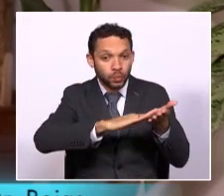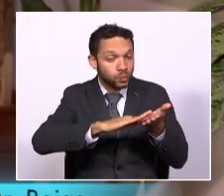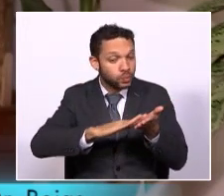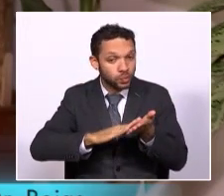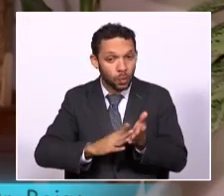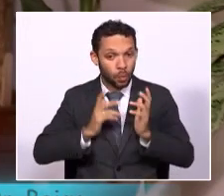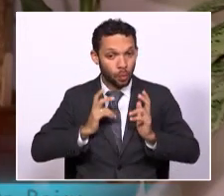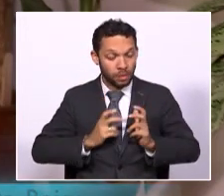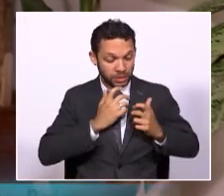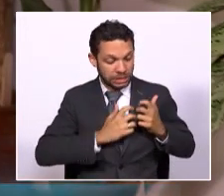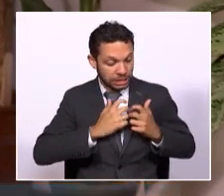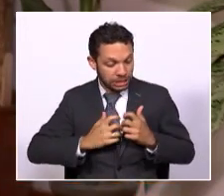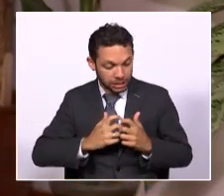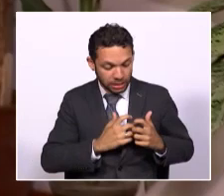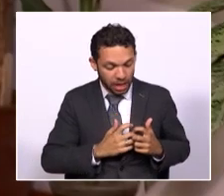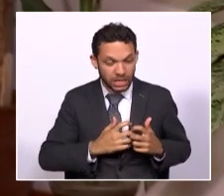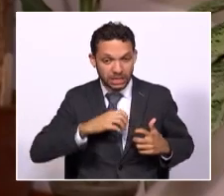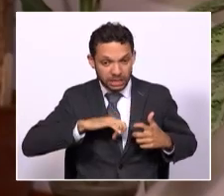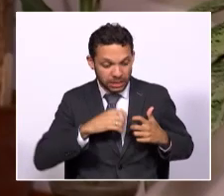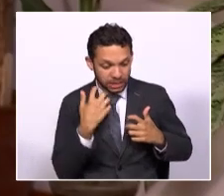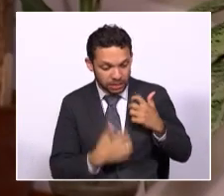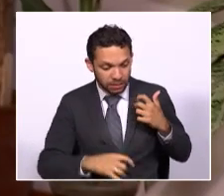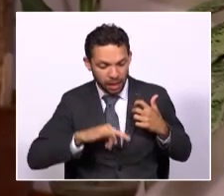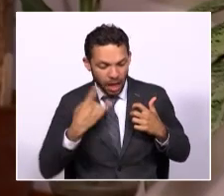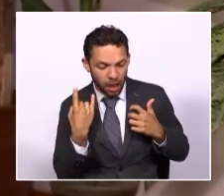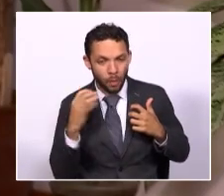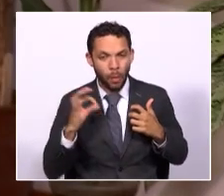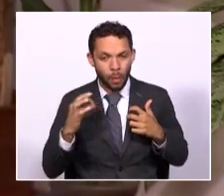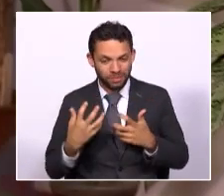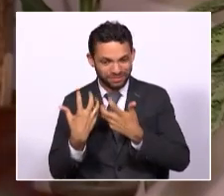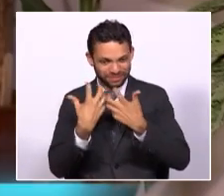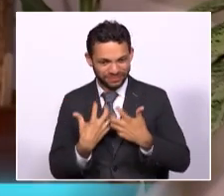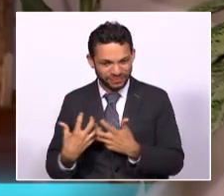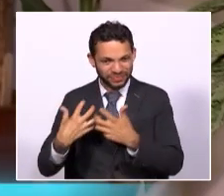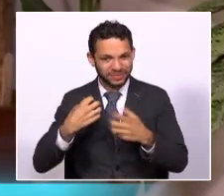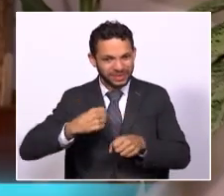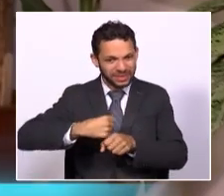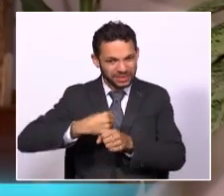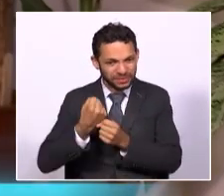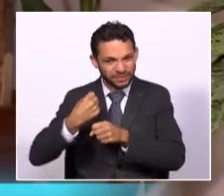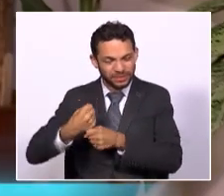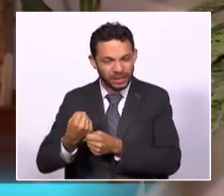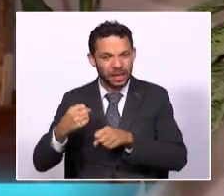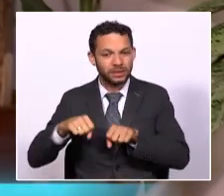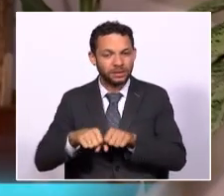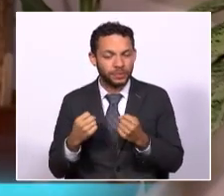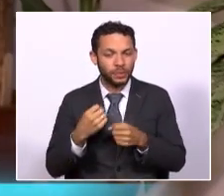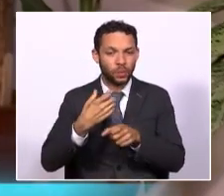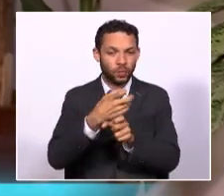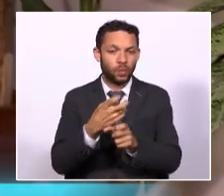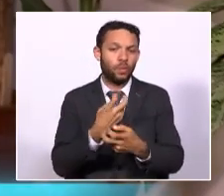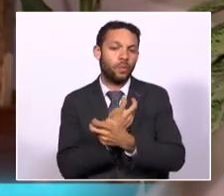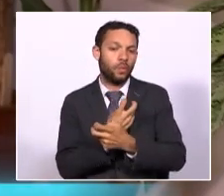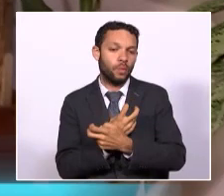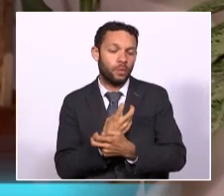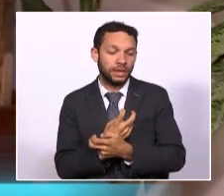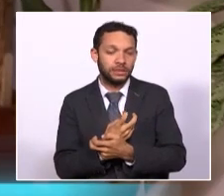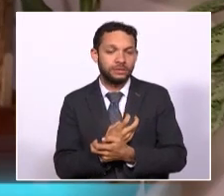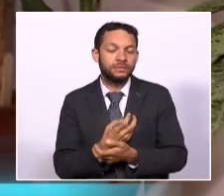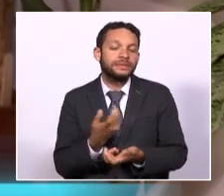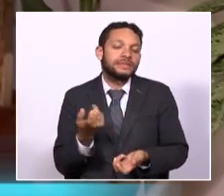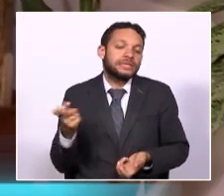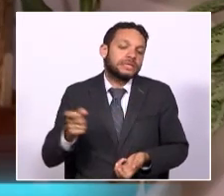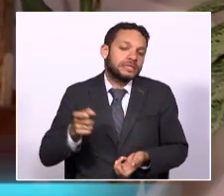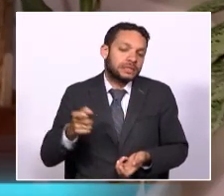anatómica que está produciendo un machacamiento o una alteración en la inserción, un machacamiento del nervio